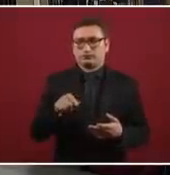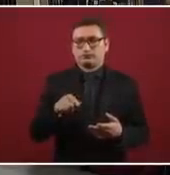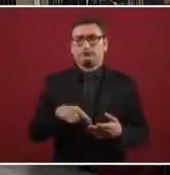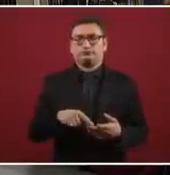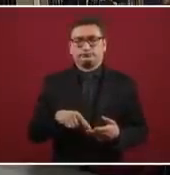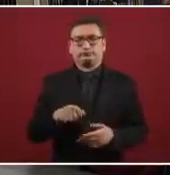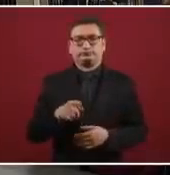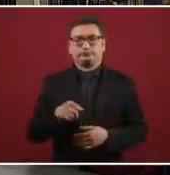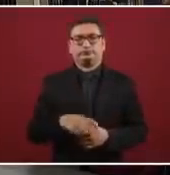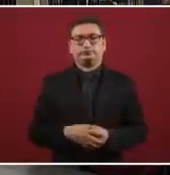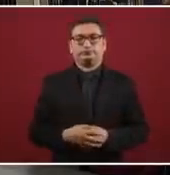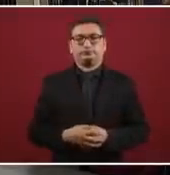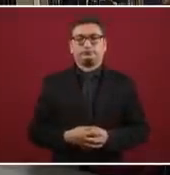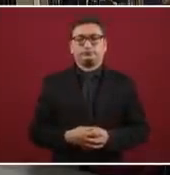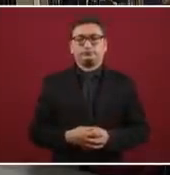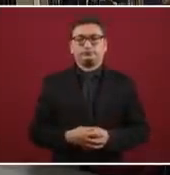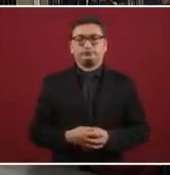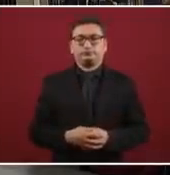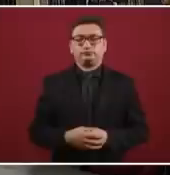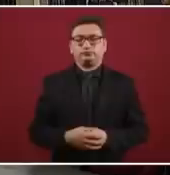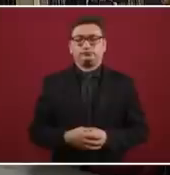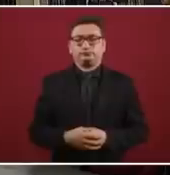sí.